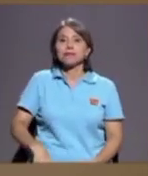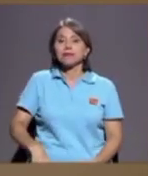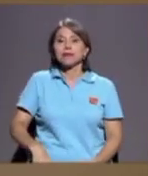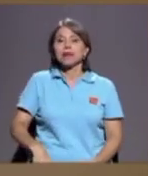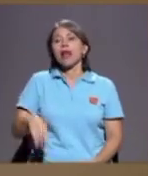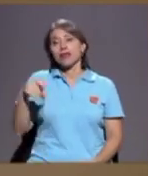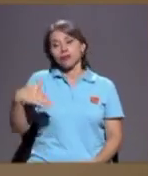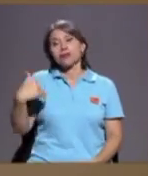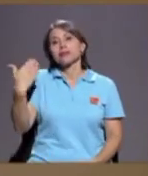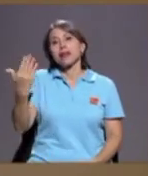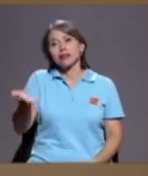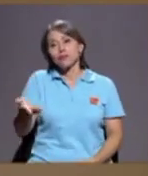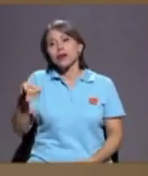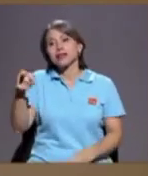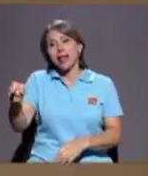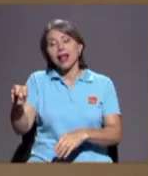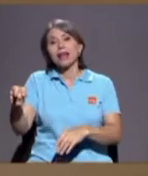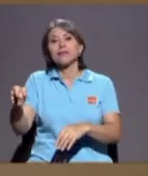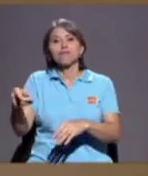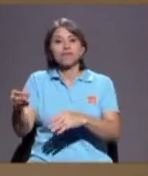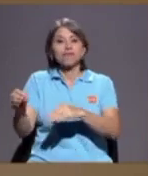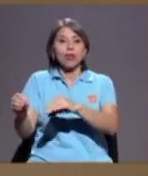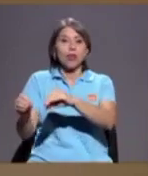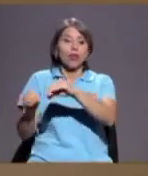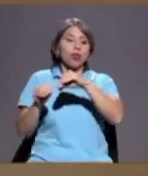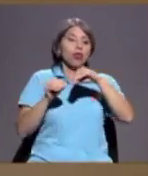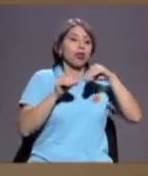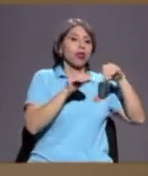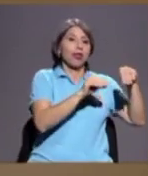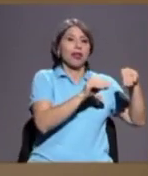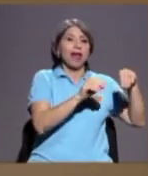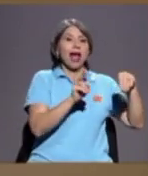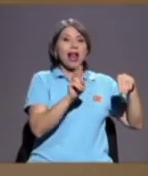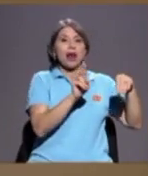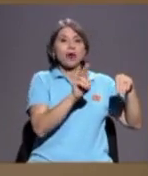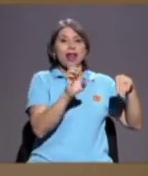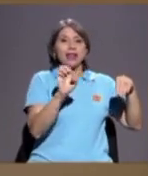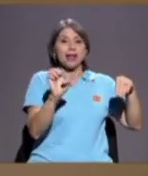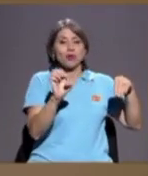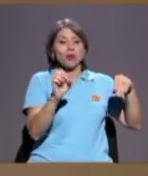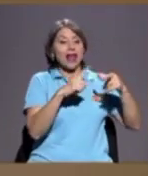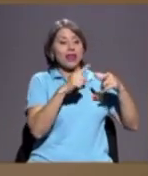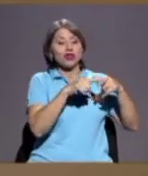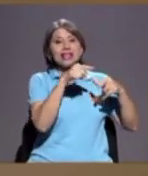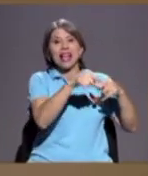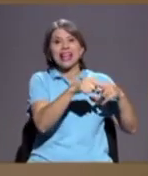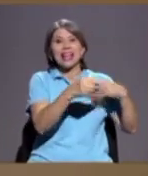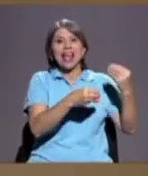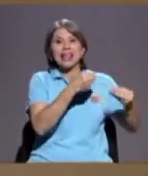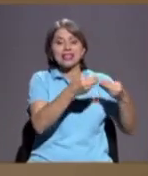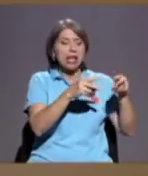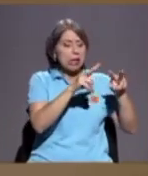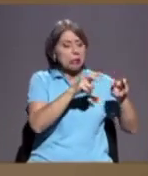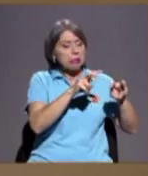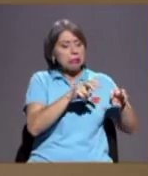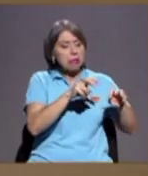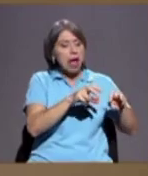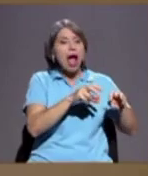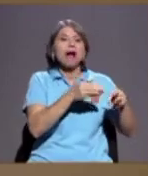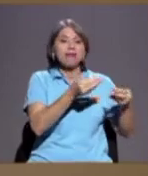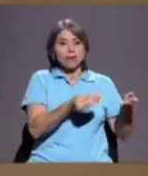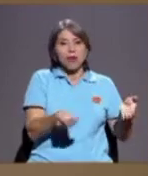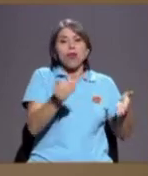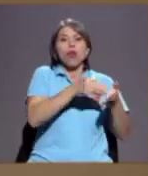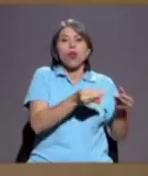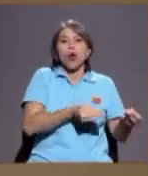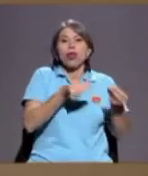a esta instancia, y esta instancia más o menos o lo devolvía o trataba de explicarle al ministerio qué era